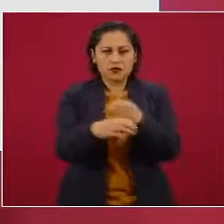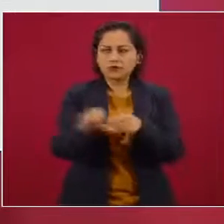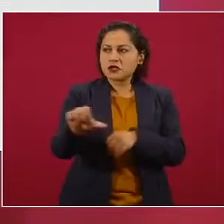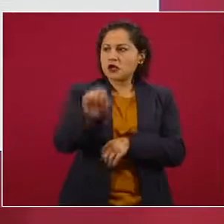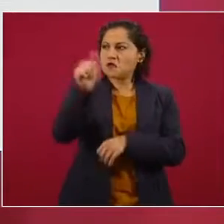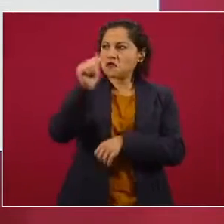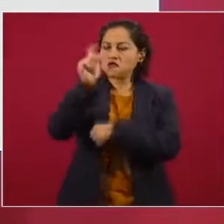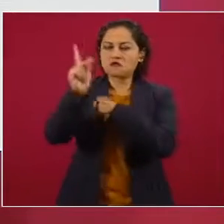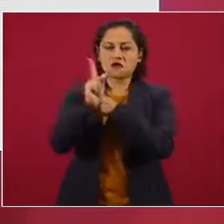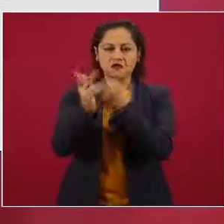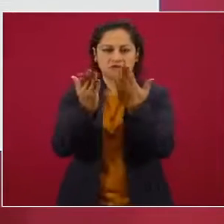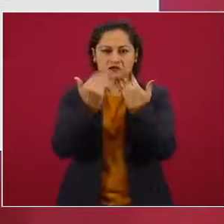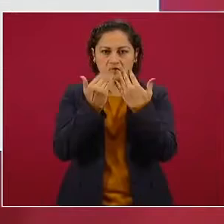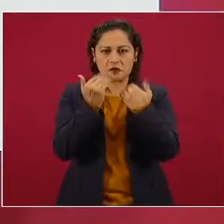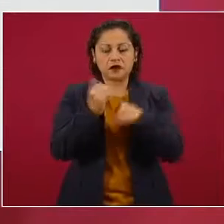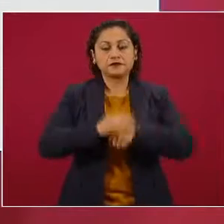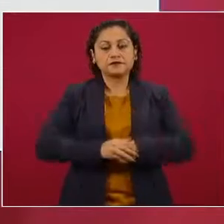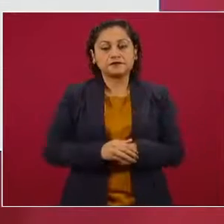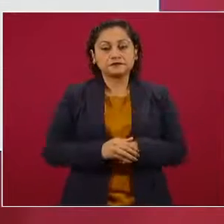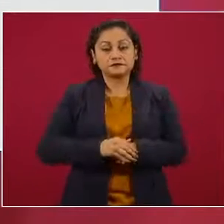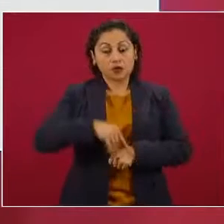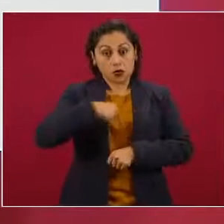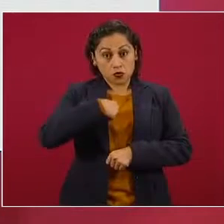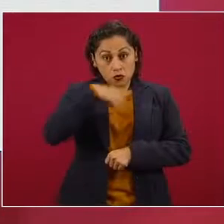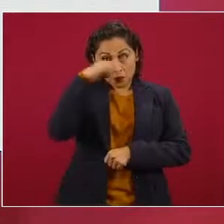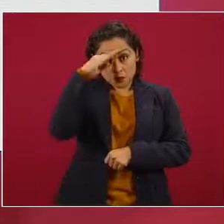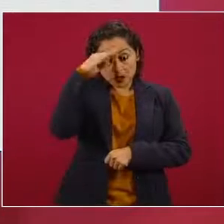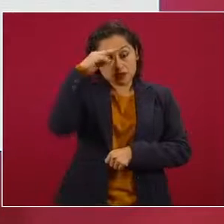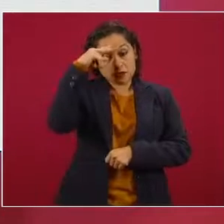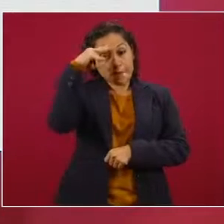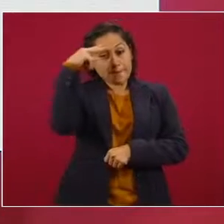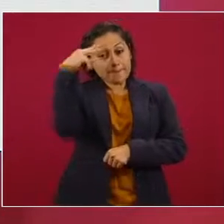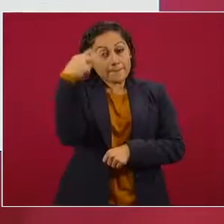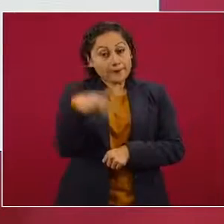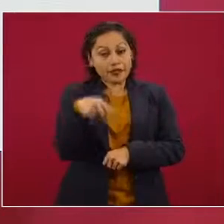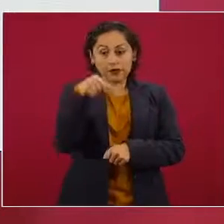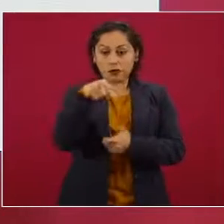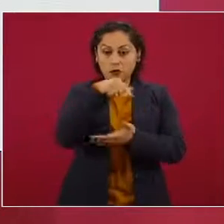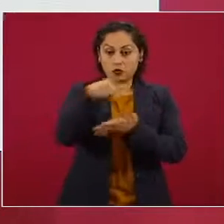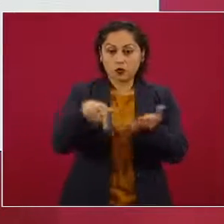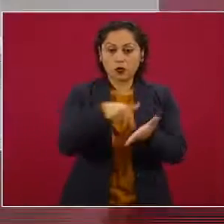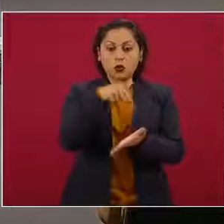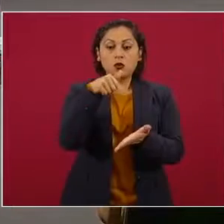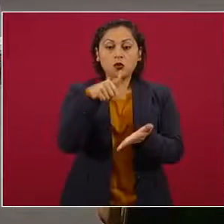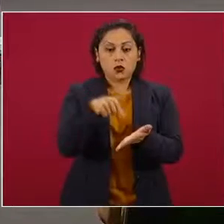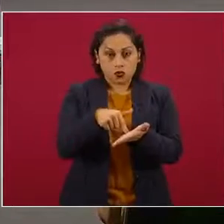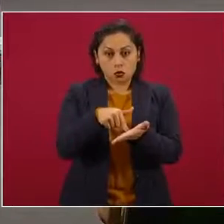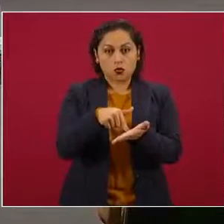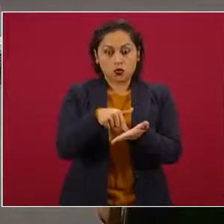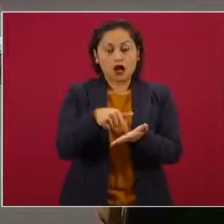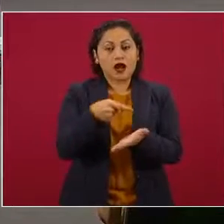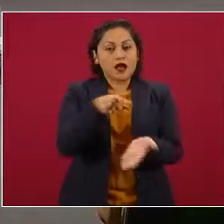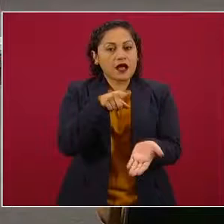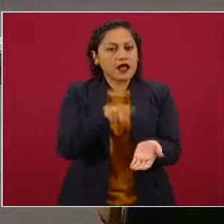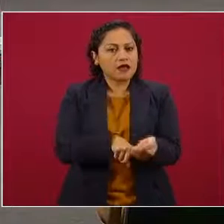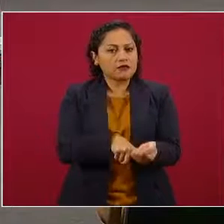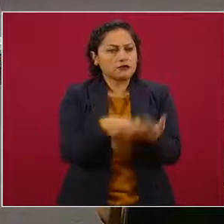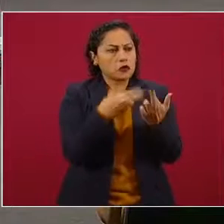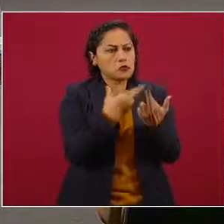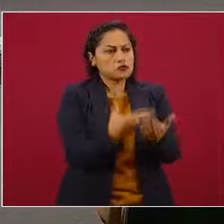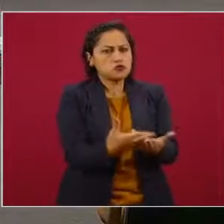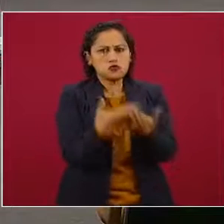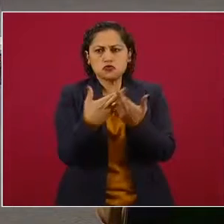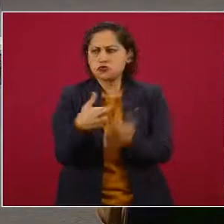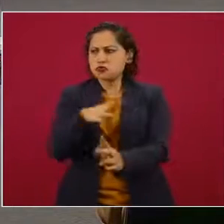mi mente, siempre está como un lugar en donde pueden usar recursos naturales por un